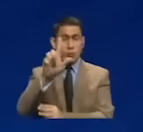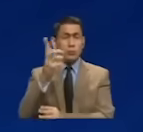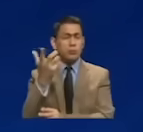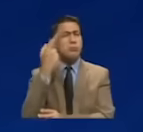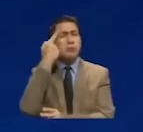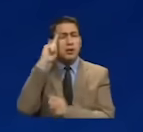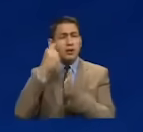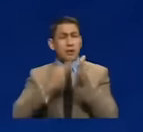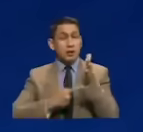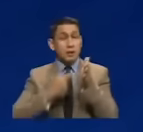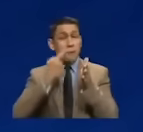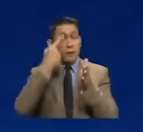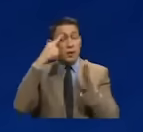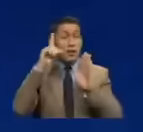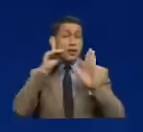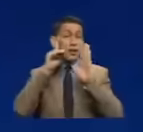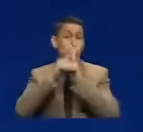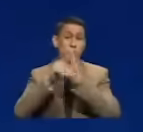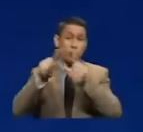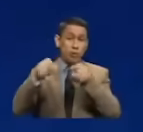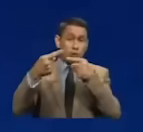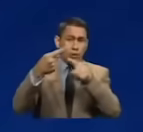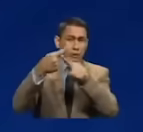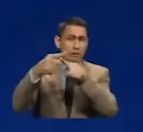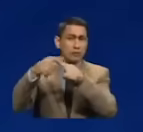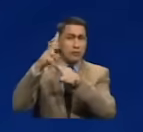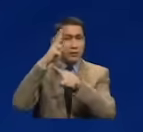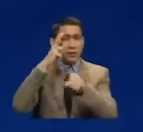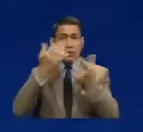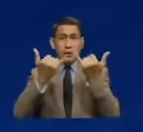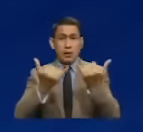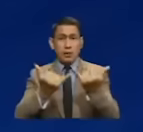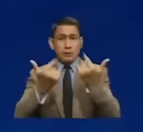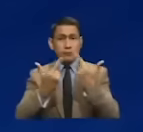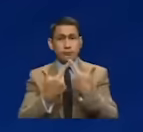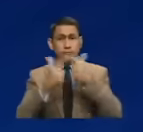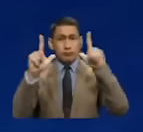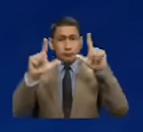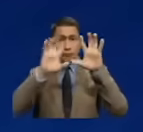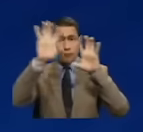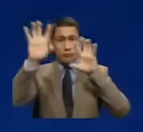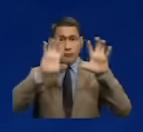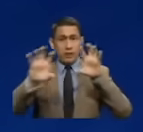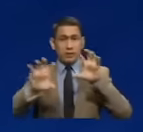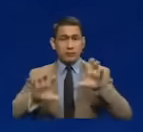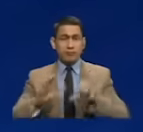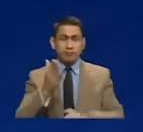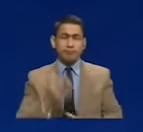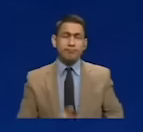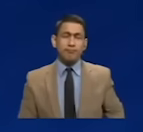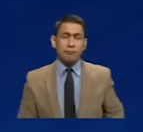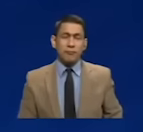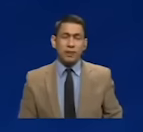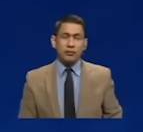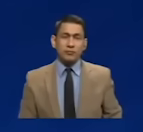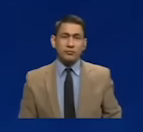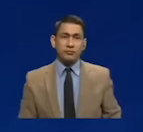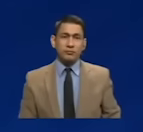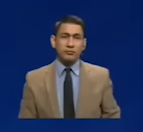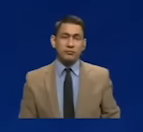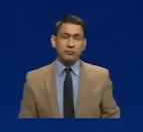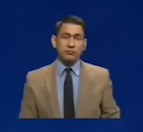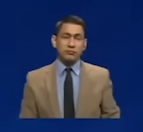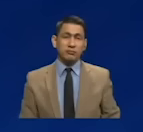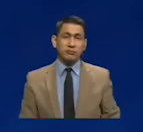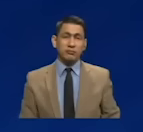recompensas para dar con los más buscados que evidentemente están regados a lo largo y ancho del territorio nacional. Así es, hola.